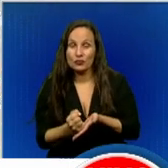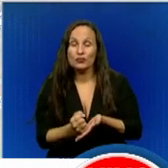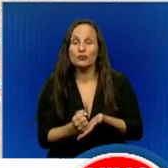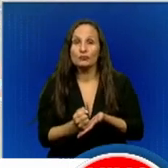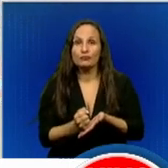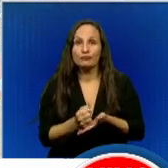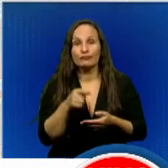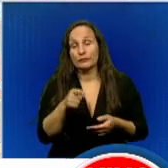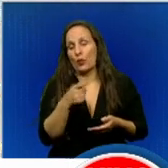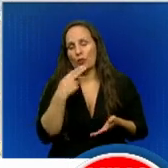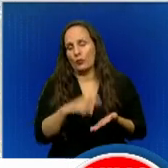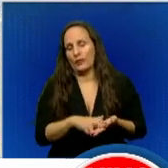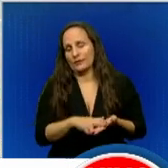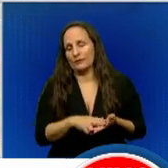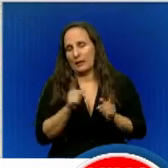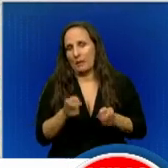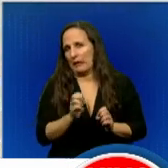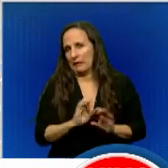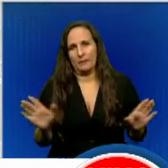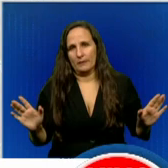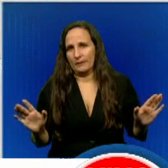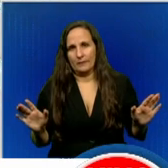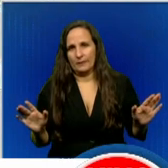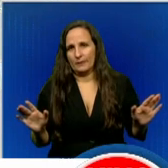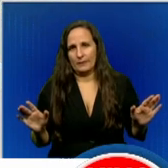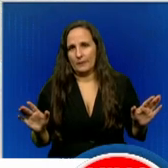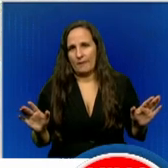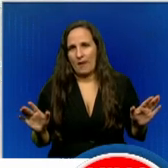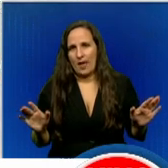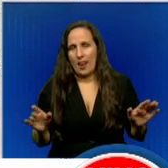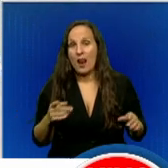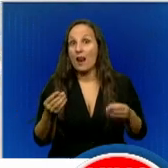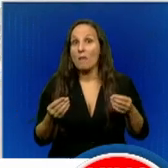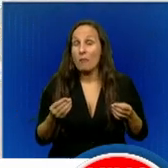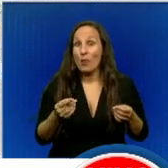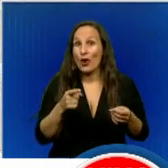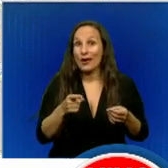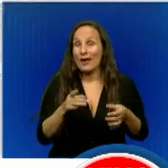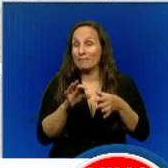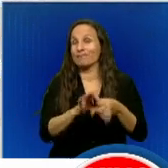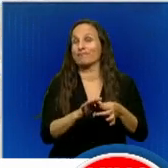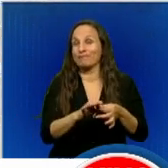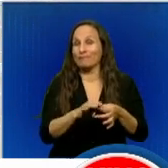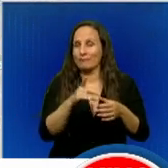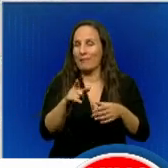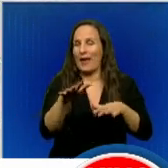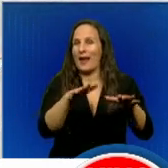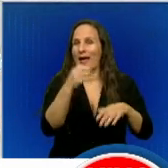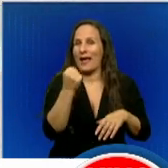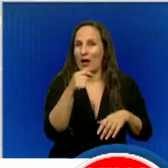otro mal impuesto porque grava a la actividad económica instrumentada